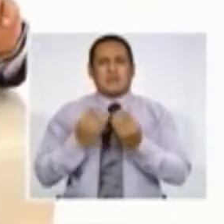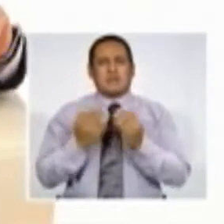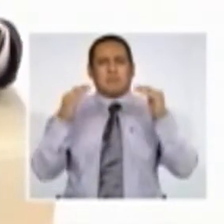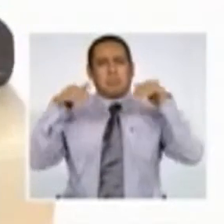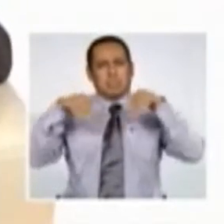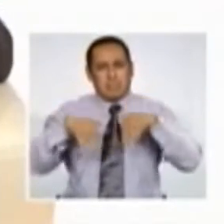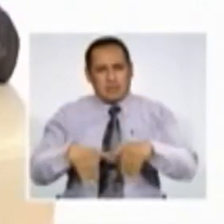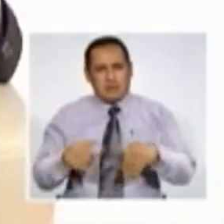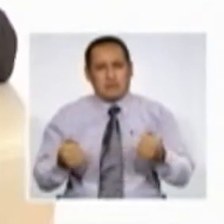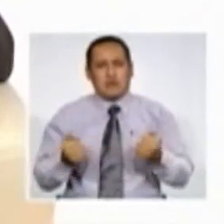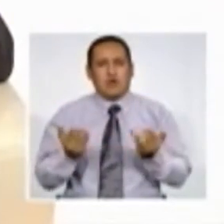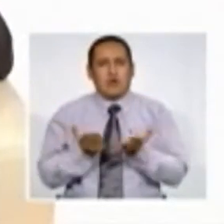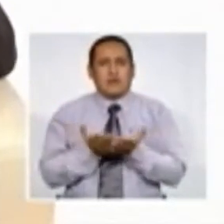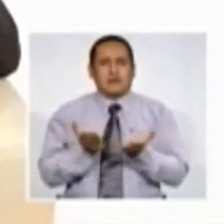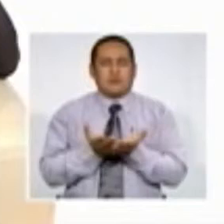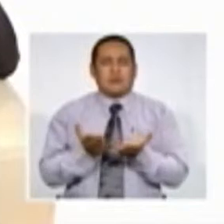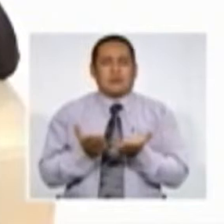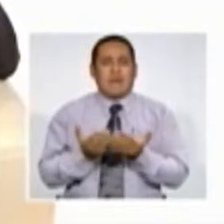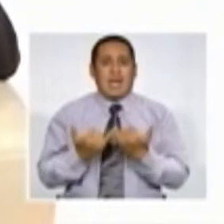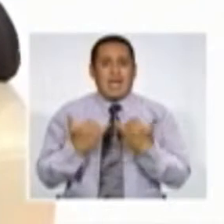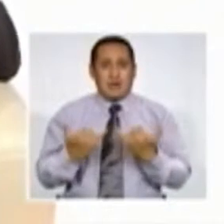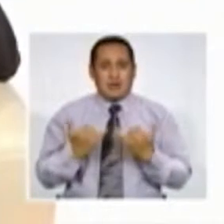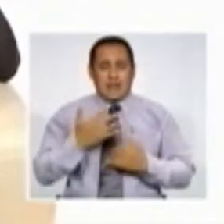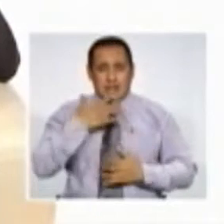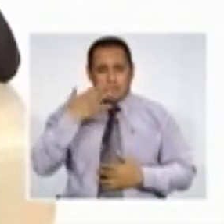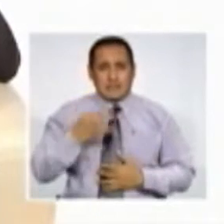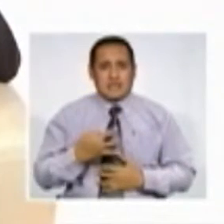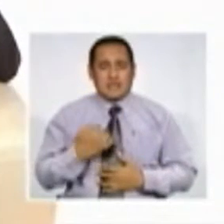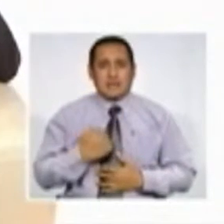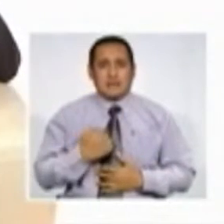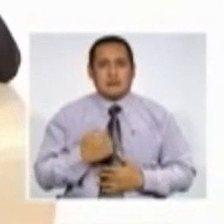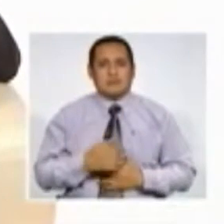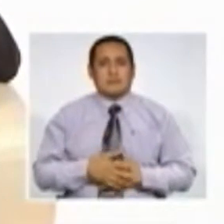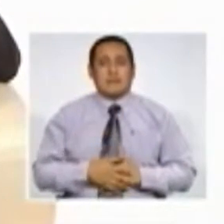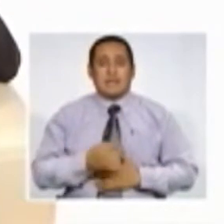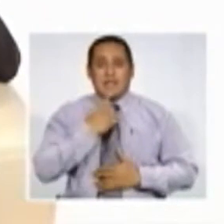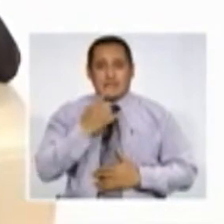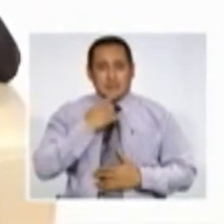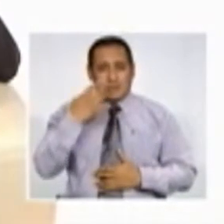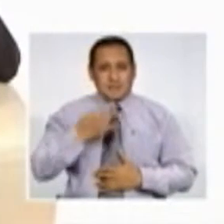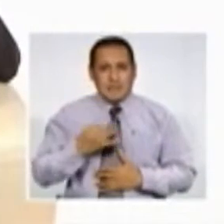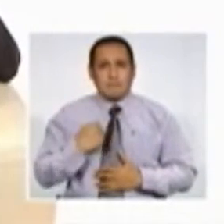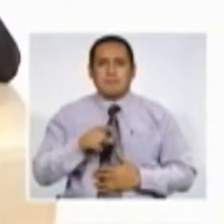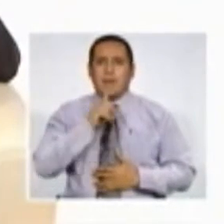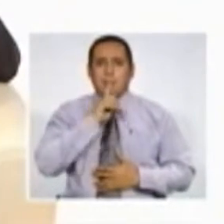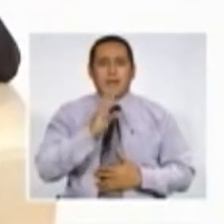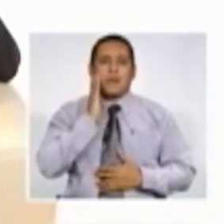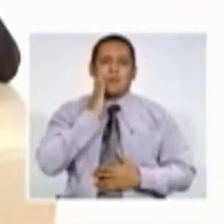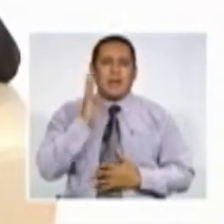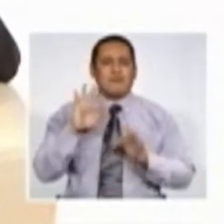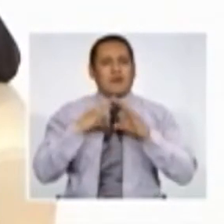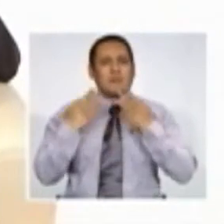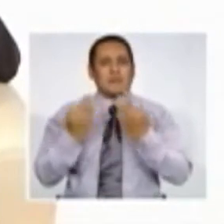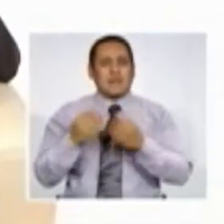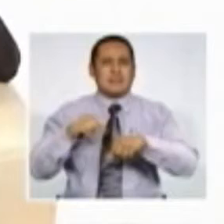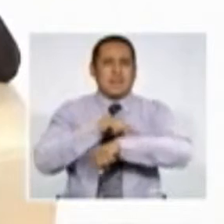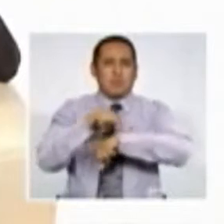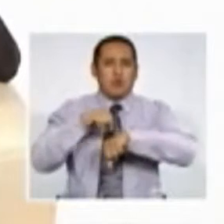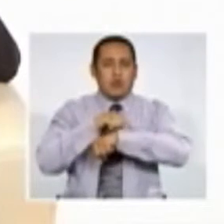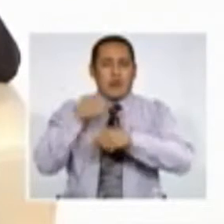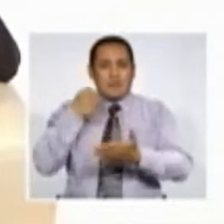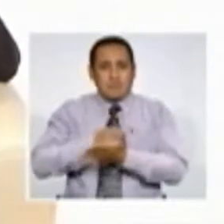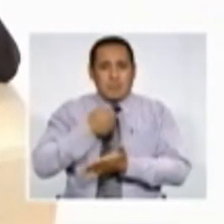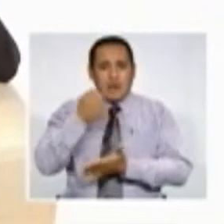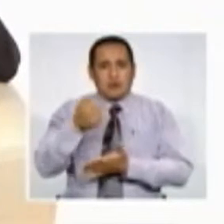argumentando de que iban a quebrar, qué sé yo. En la práctica lo que ha sucedido es que, en verdad, los padres de familia que